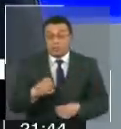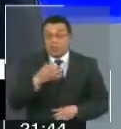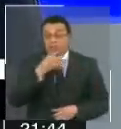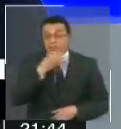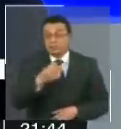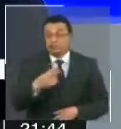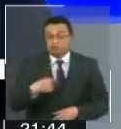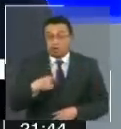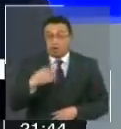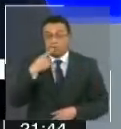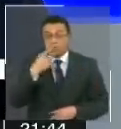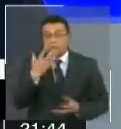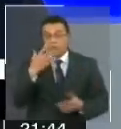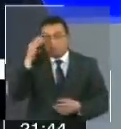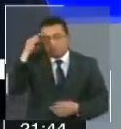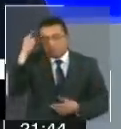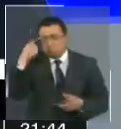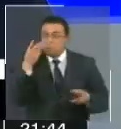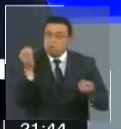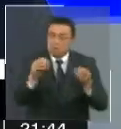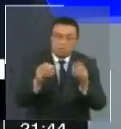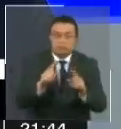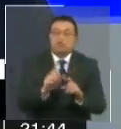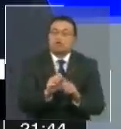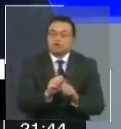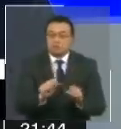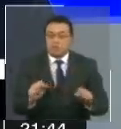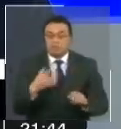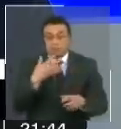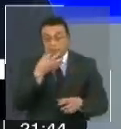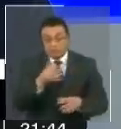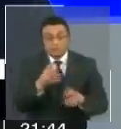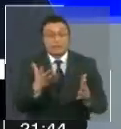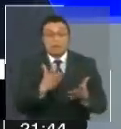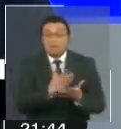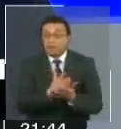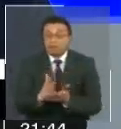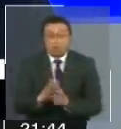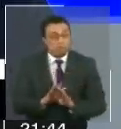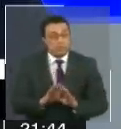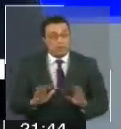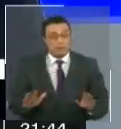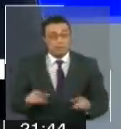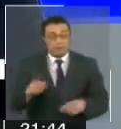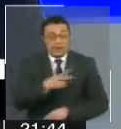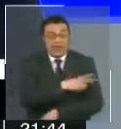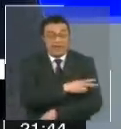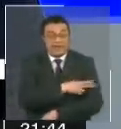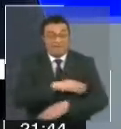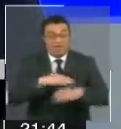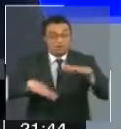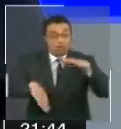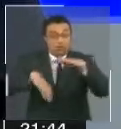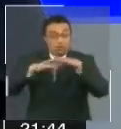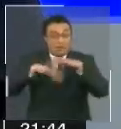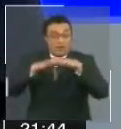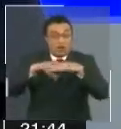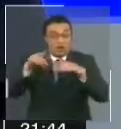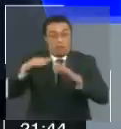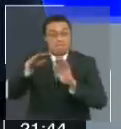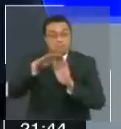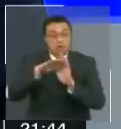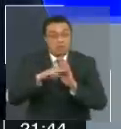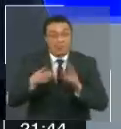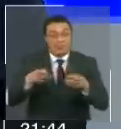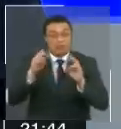quiero yo hacer interpretaciones, yo le estoy diciendo lo que ocurrió. El jefe superior, digamos, del programa